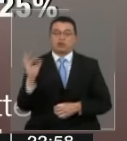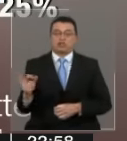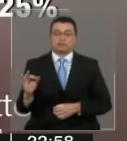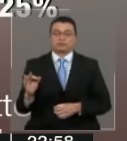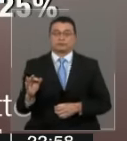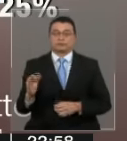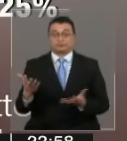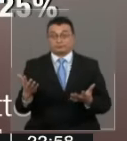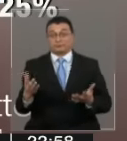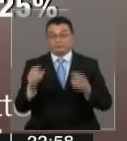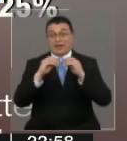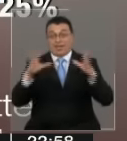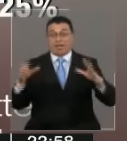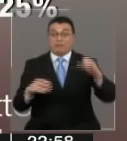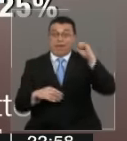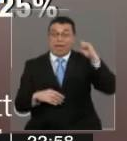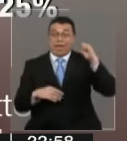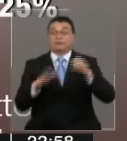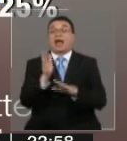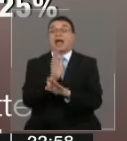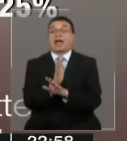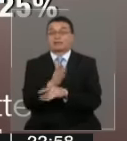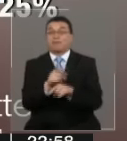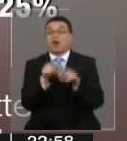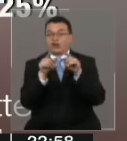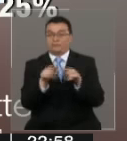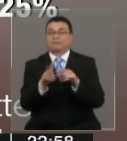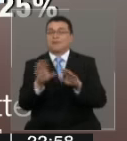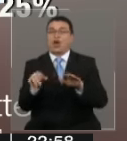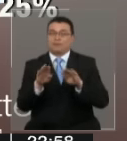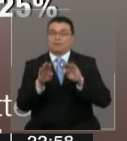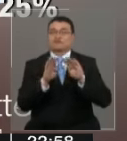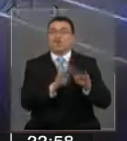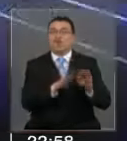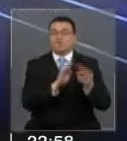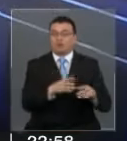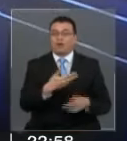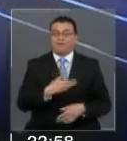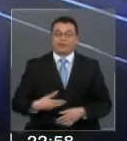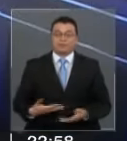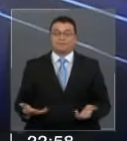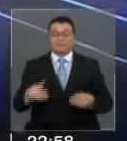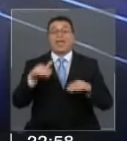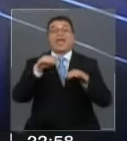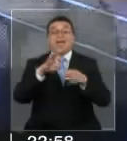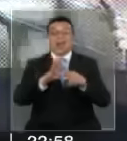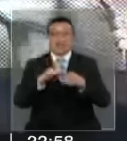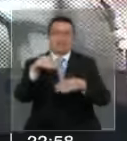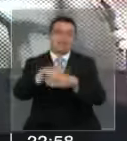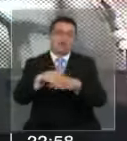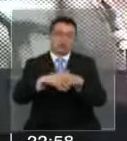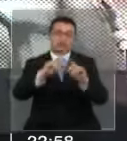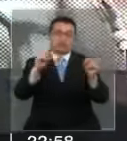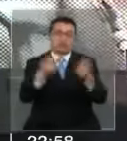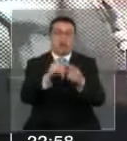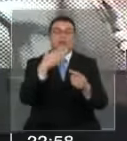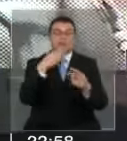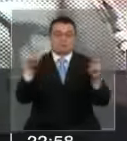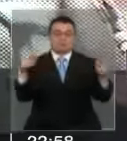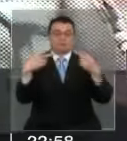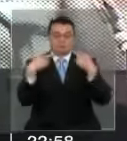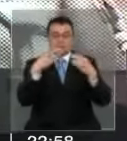25%. Queda bastante clara la opinión mayoritaria de quienes votaron. Muchas gracias por la votación, muchas gracias también por haber compartido